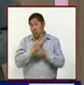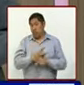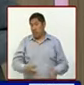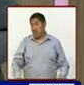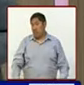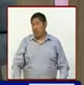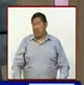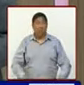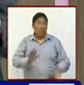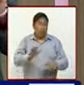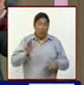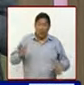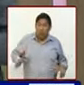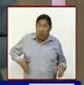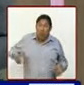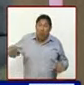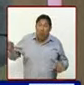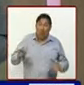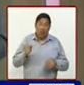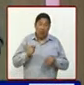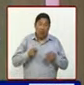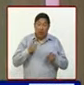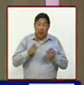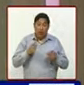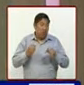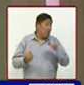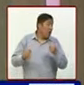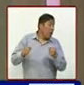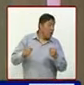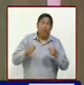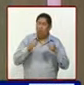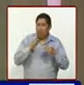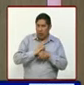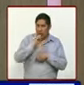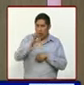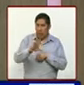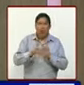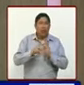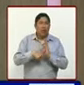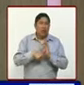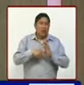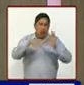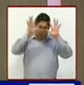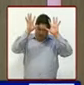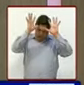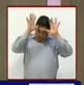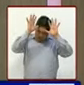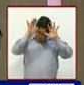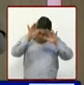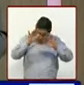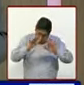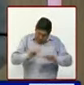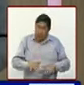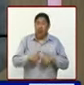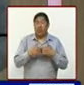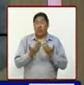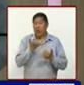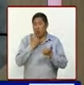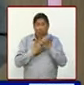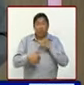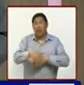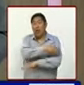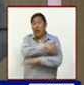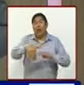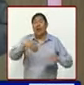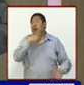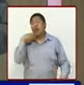usted, para sus mascotas, incluso si usted está en vehículo. Yo quiero decirle que después de esa terrible lluvia y como usted ha visto el comportamiento de este río, de Río